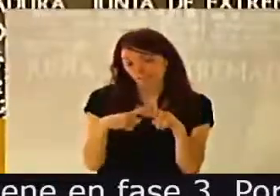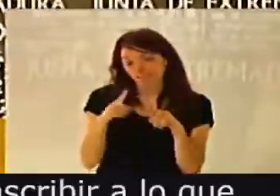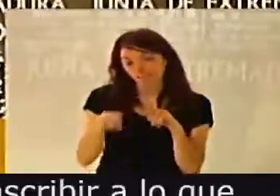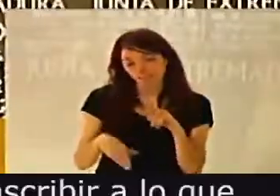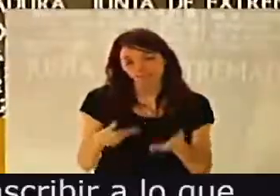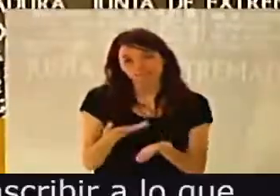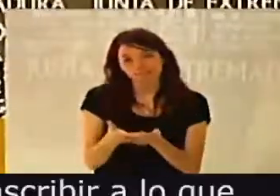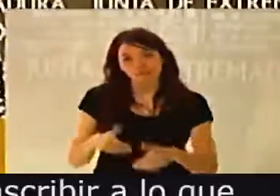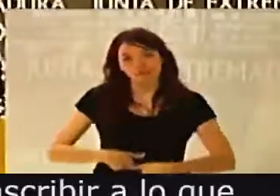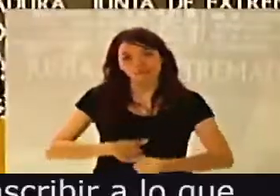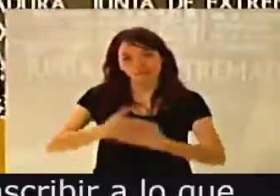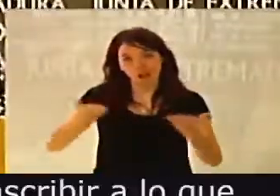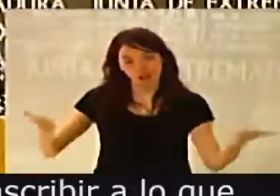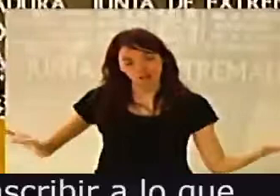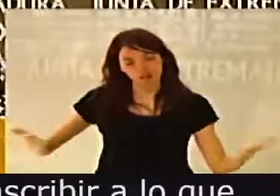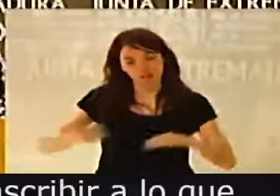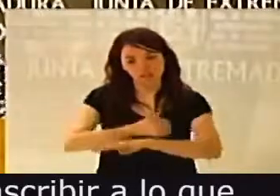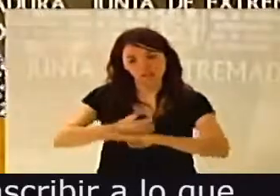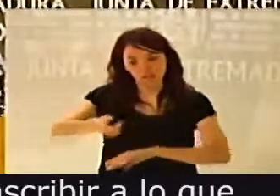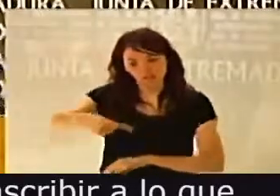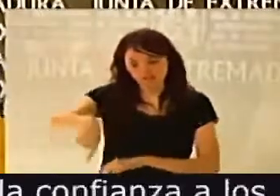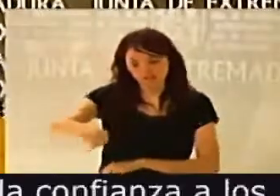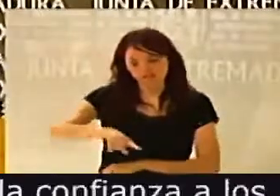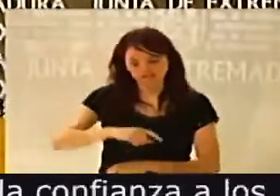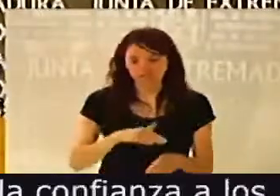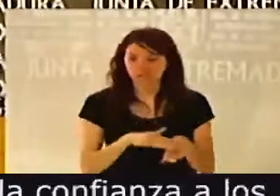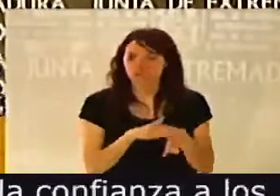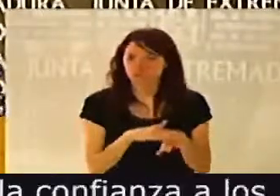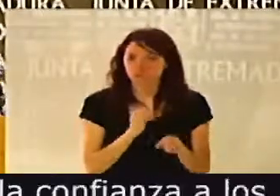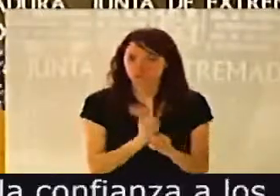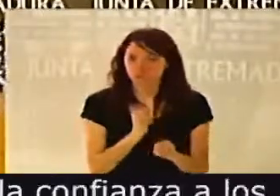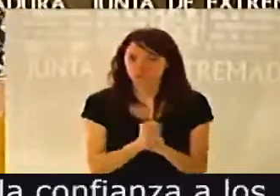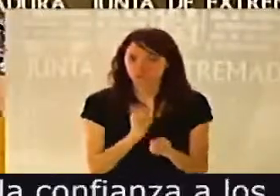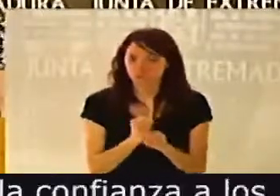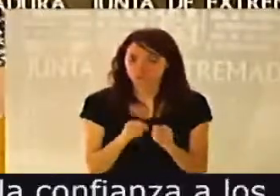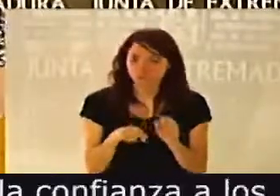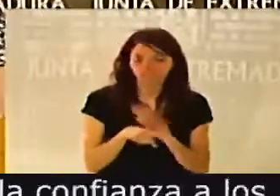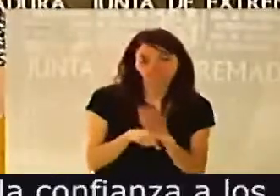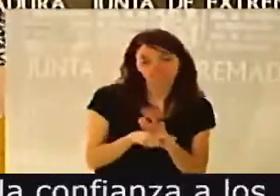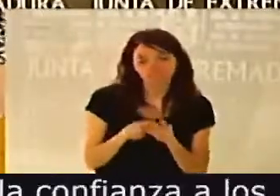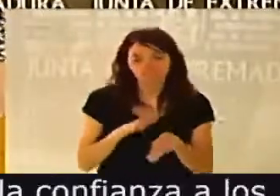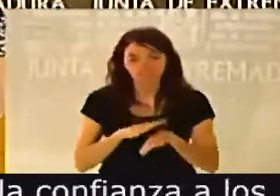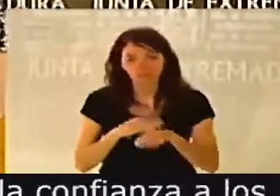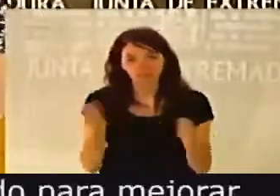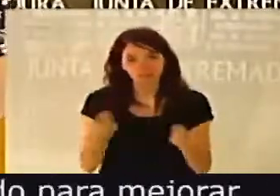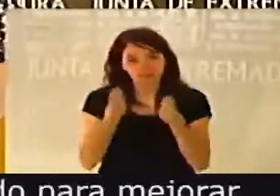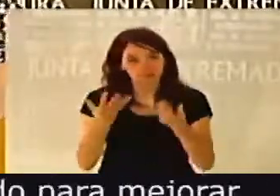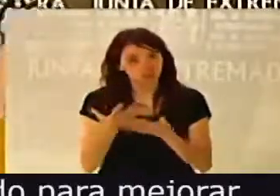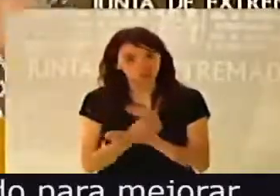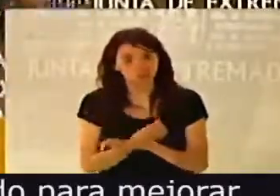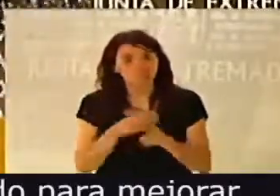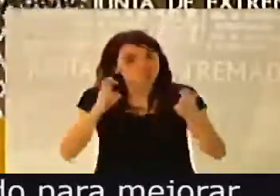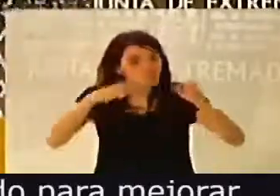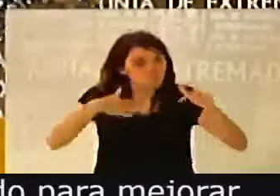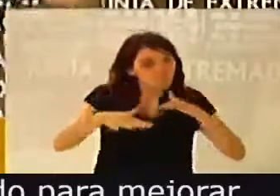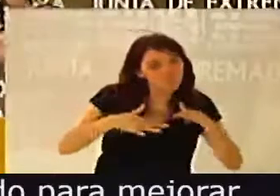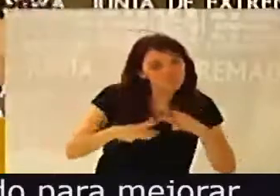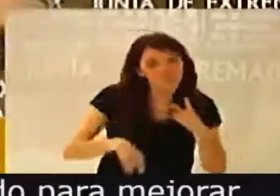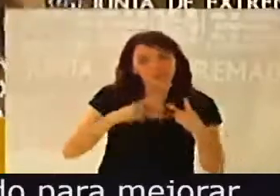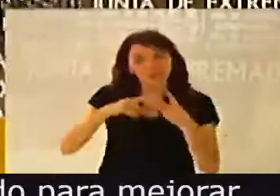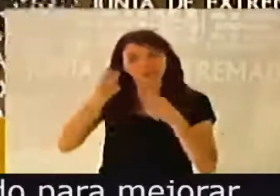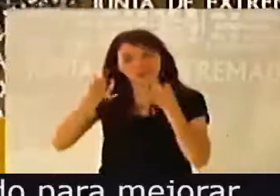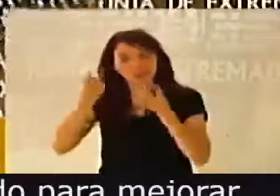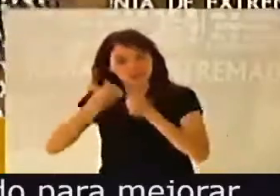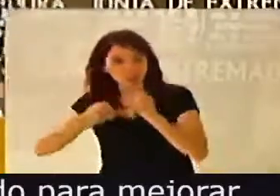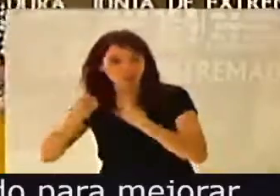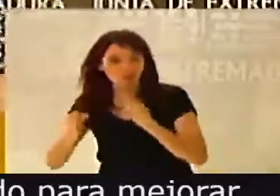confianza a los ciudadanos de que este Gobierno está trabajando para mejorar todas las cuestiones, la movilidad, las actividades económicas,